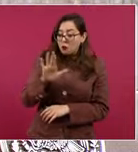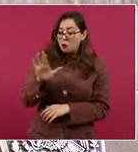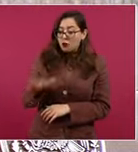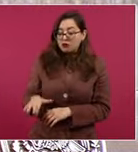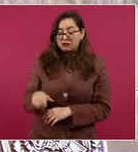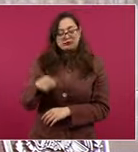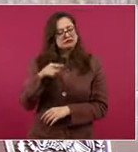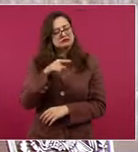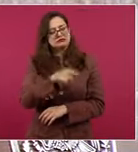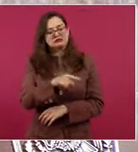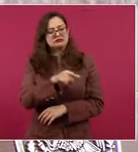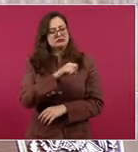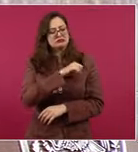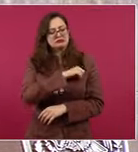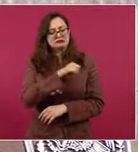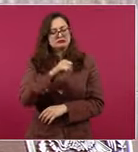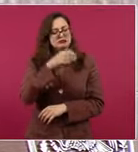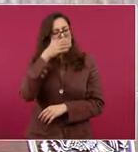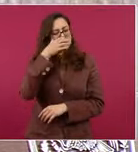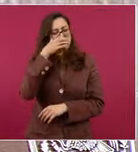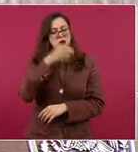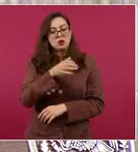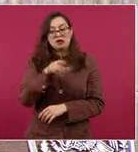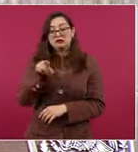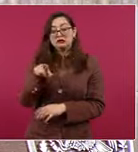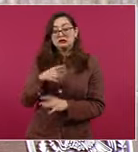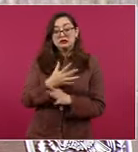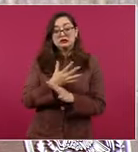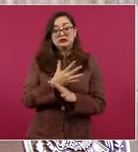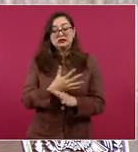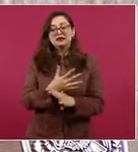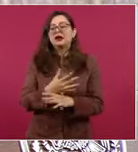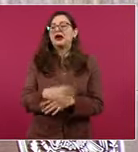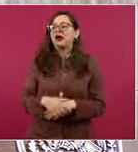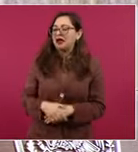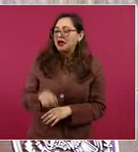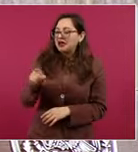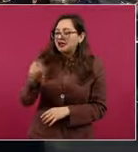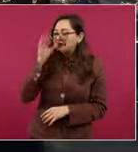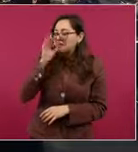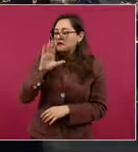puso, sigues tú, Andrés Manuel. Fíjense esas cosas.